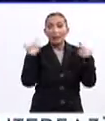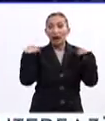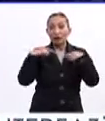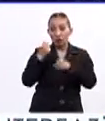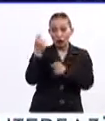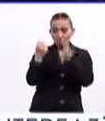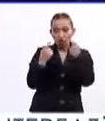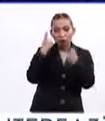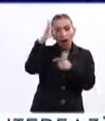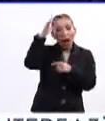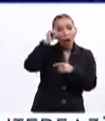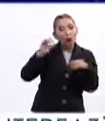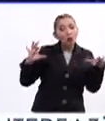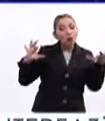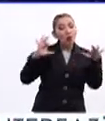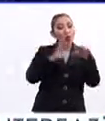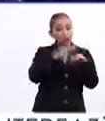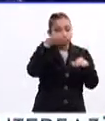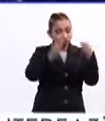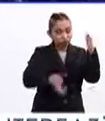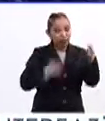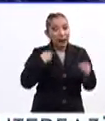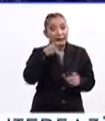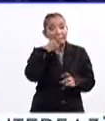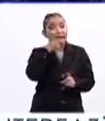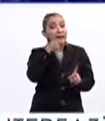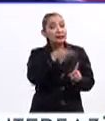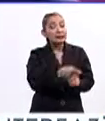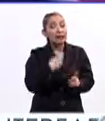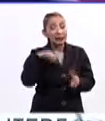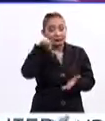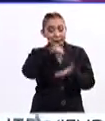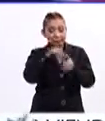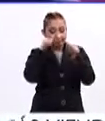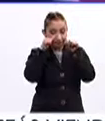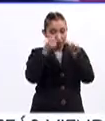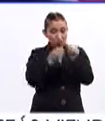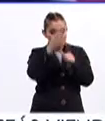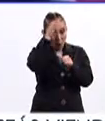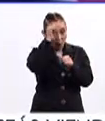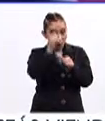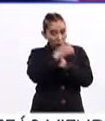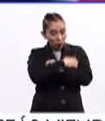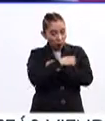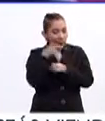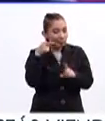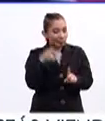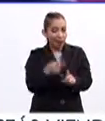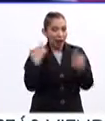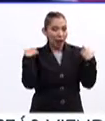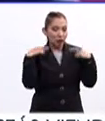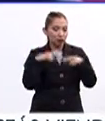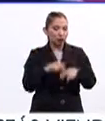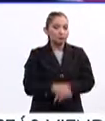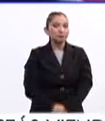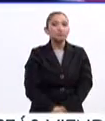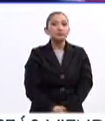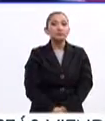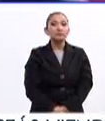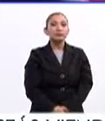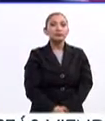maestros para lograr un acuerdo en conjunto y puntualizó que el centro del nuevo acuerdo educativo será el magisterio.